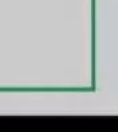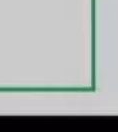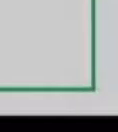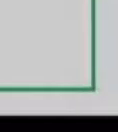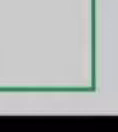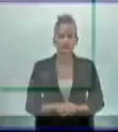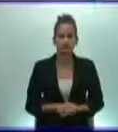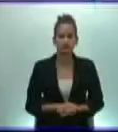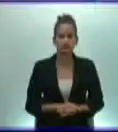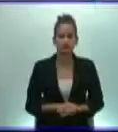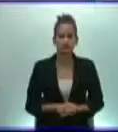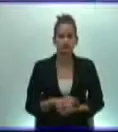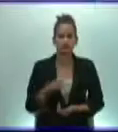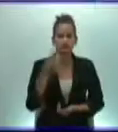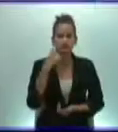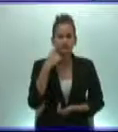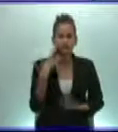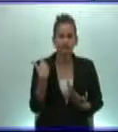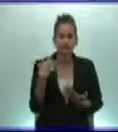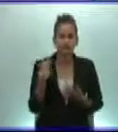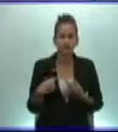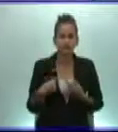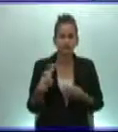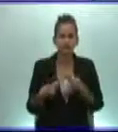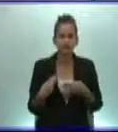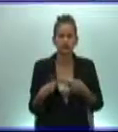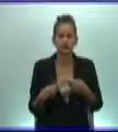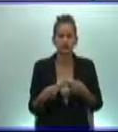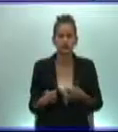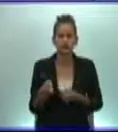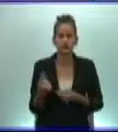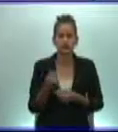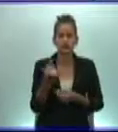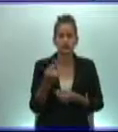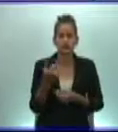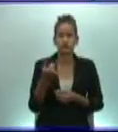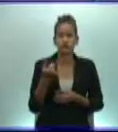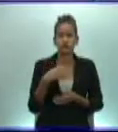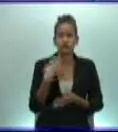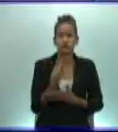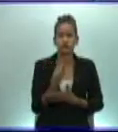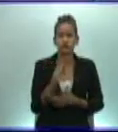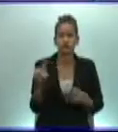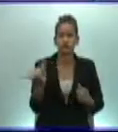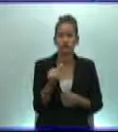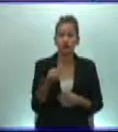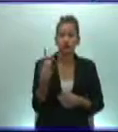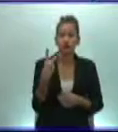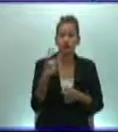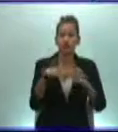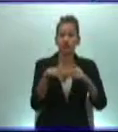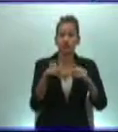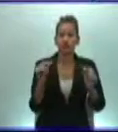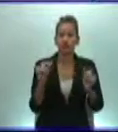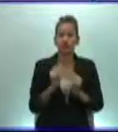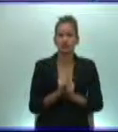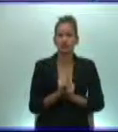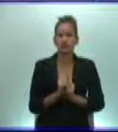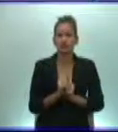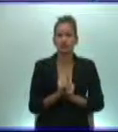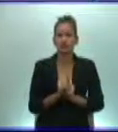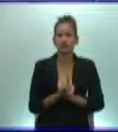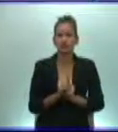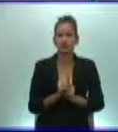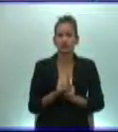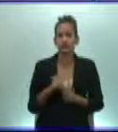Vamos a ver qué debemos hacer. Un primer inciso donde deben probar la igualdad de dos triángulos y uno segundo donde